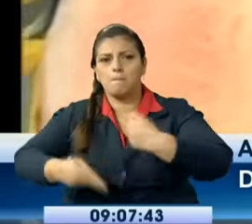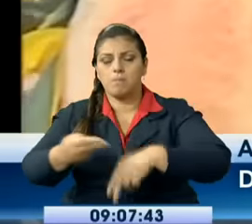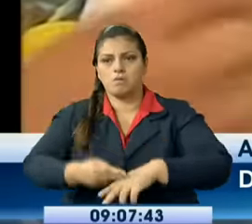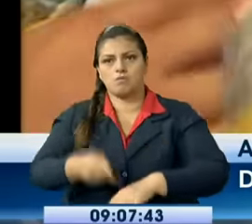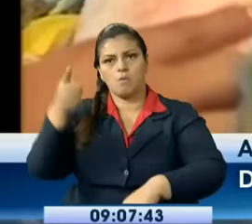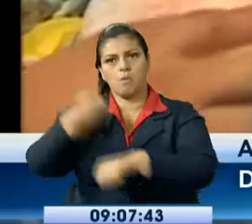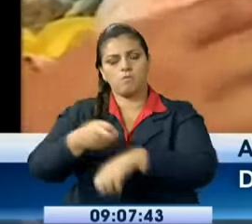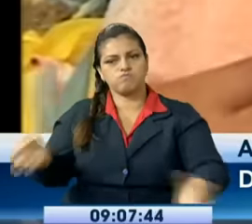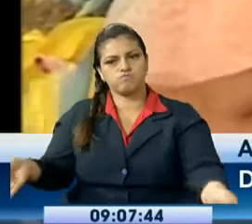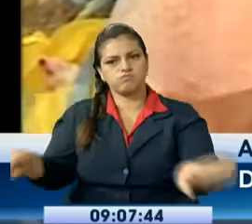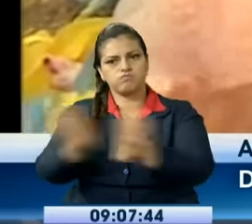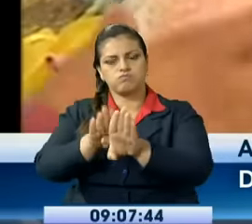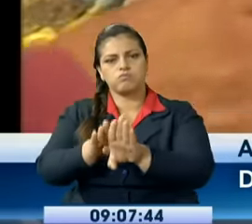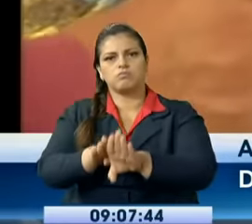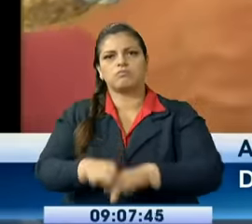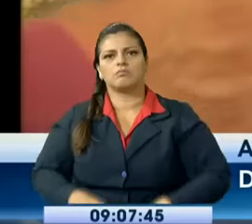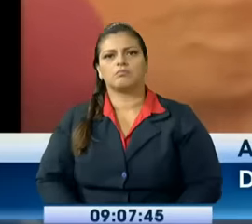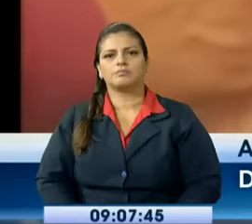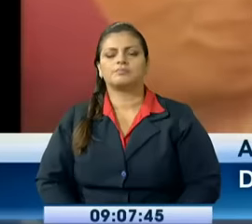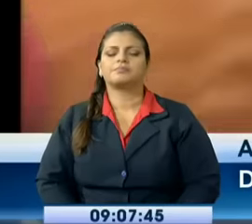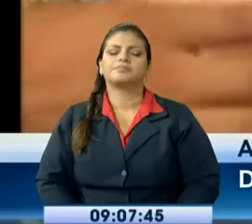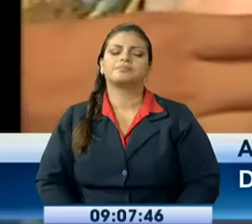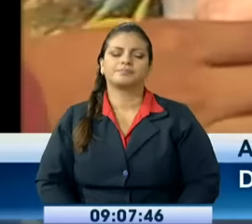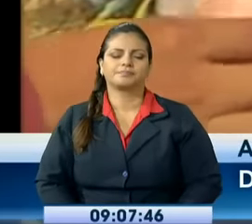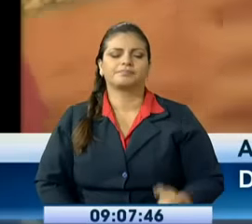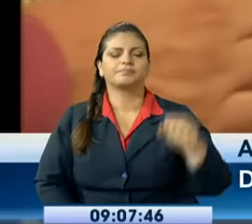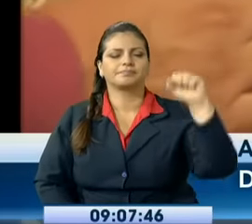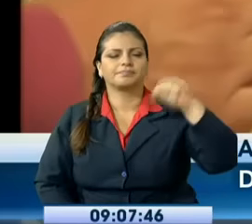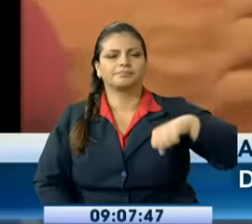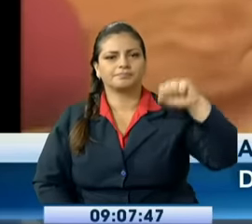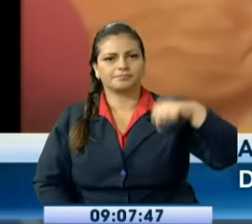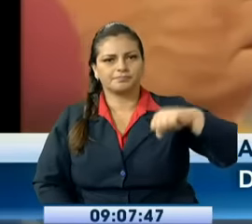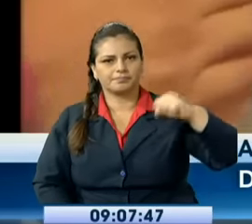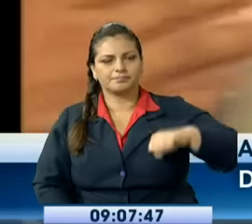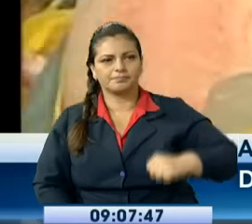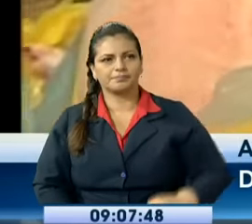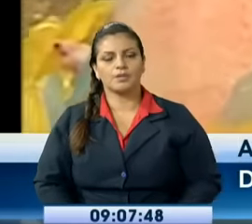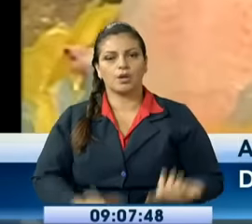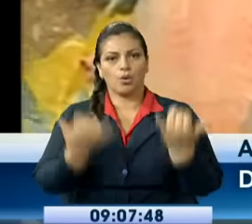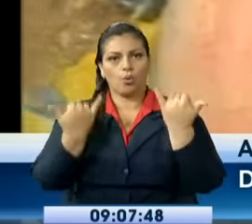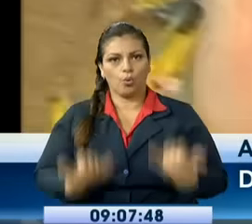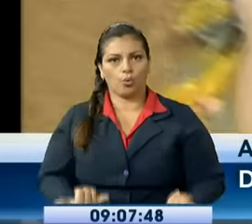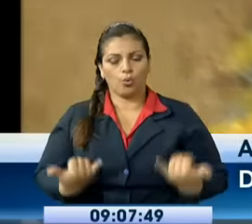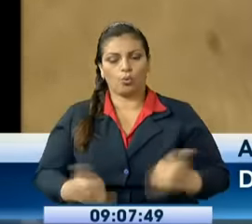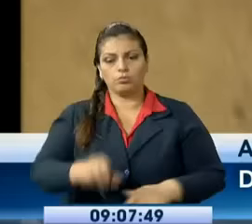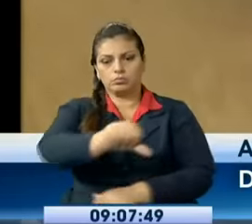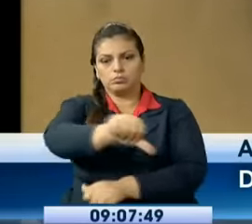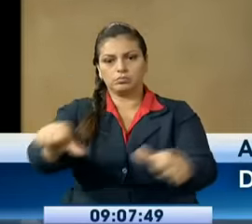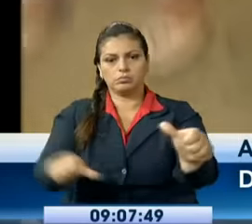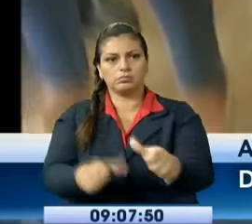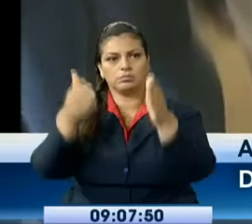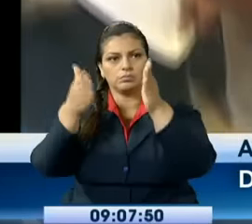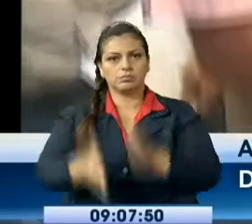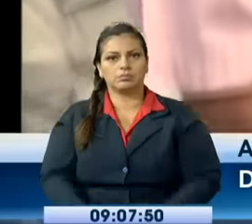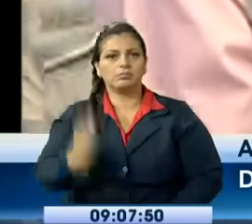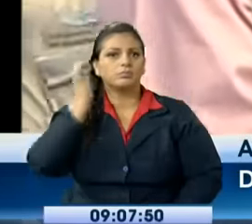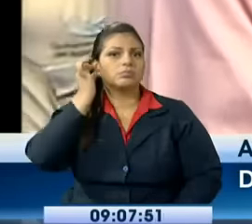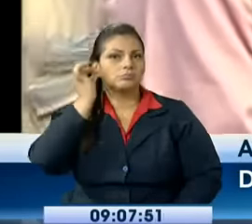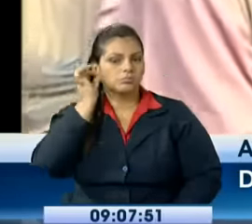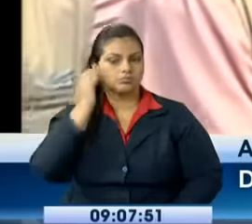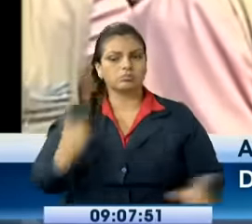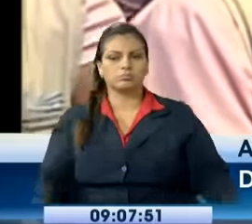sí, precisamente hoy me reúno con la administradora de aquí del mercado